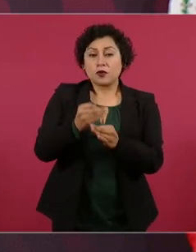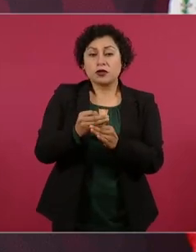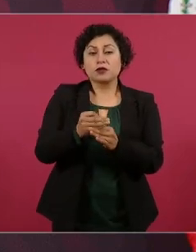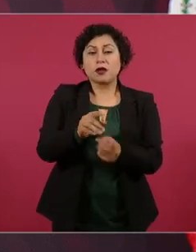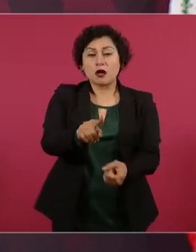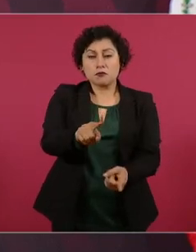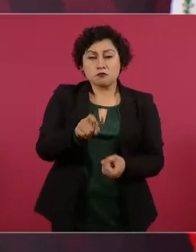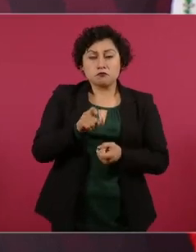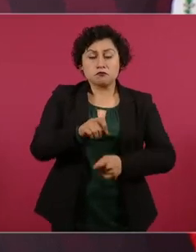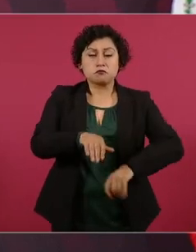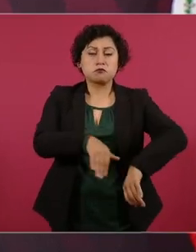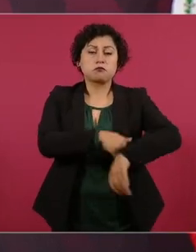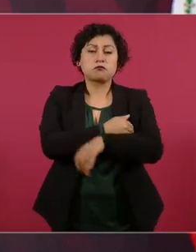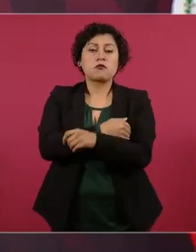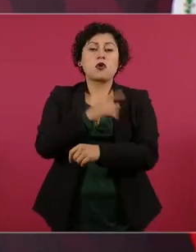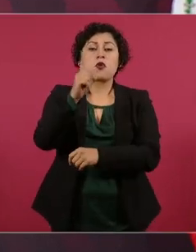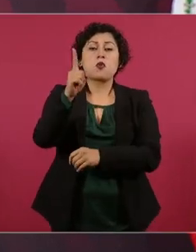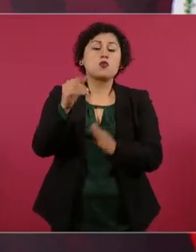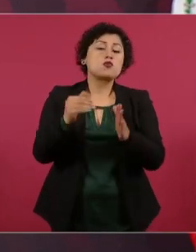1,500,000,000,000 más